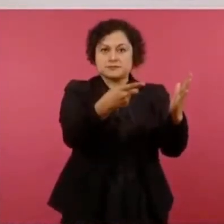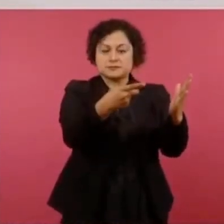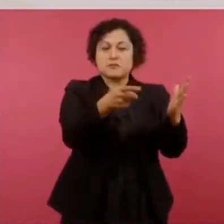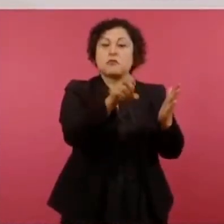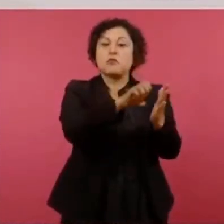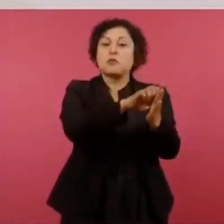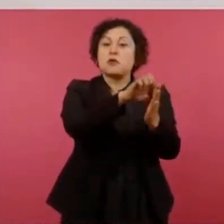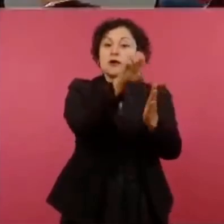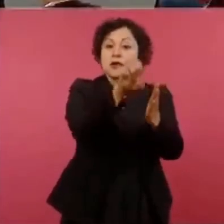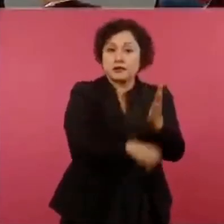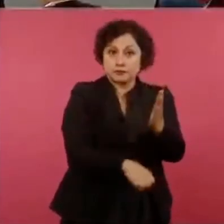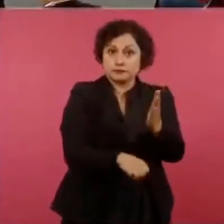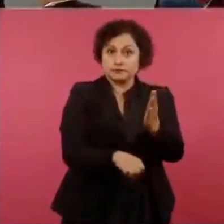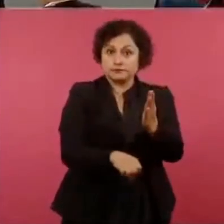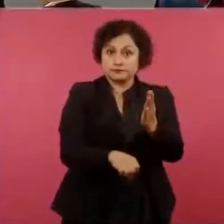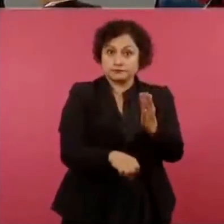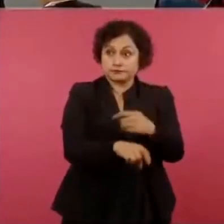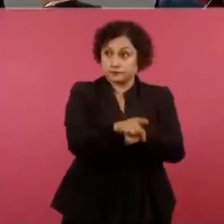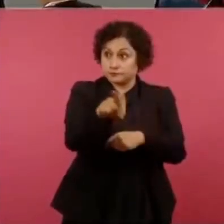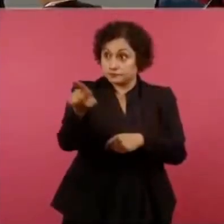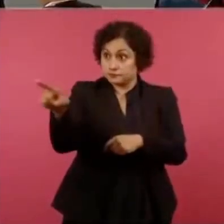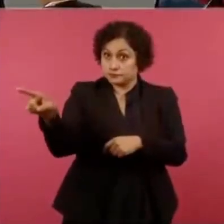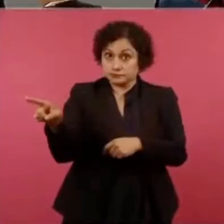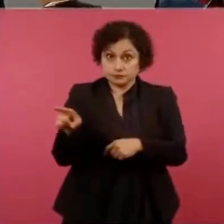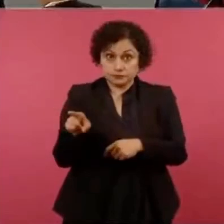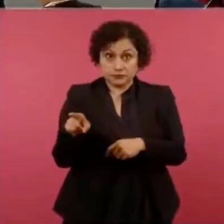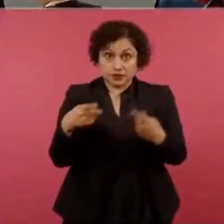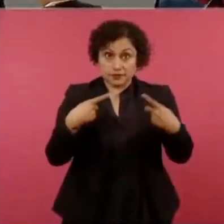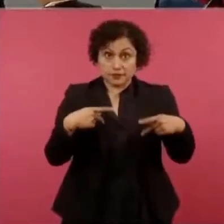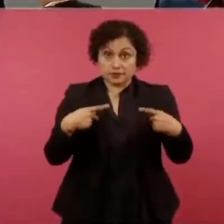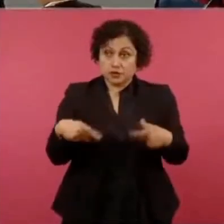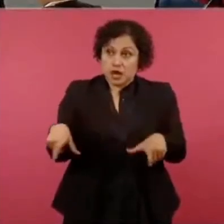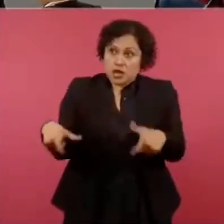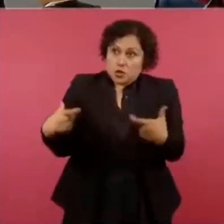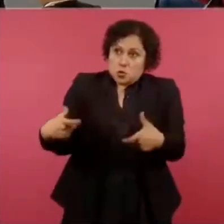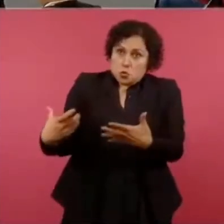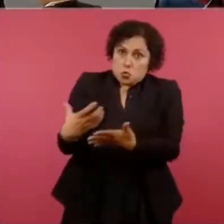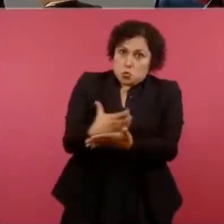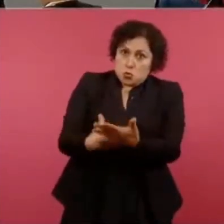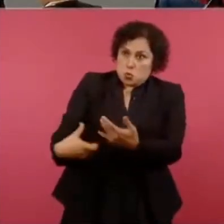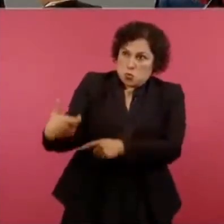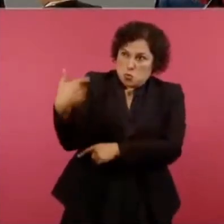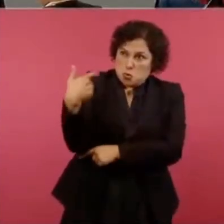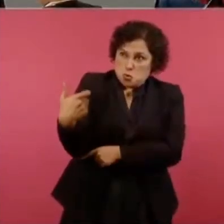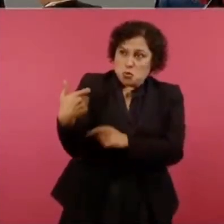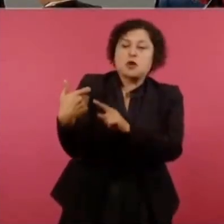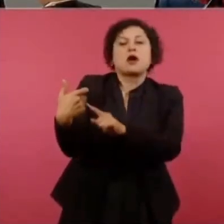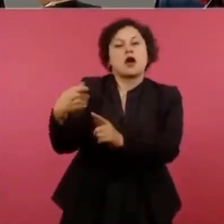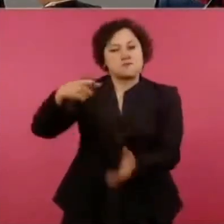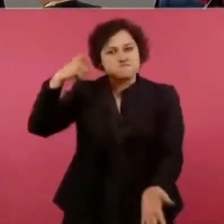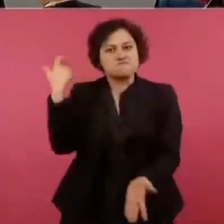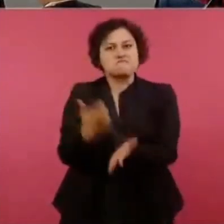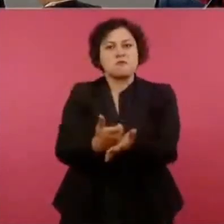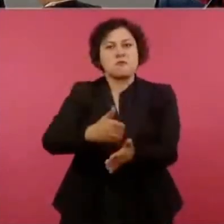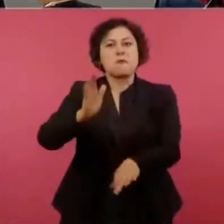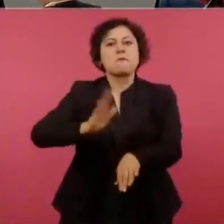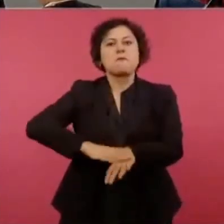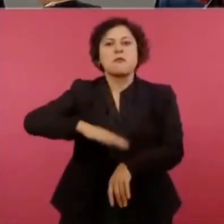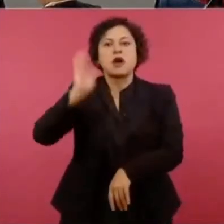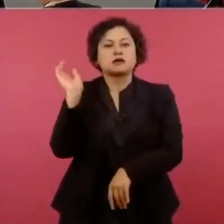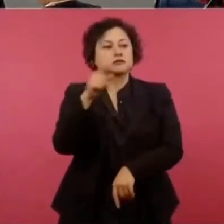más el que obtiene más ingresos, más utilidades.